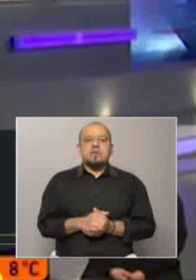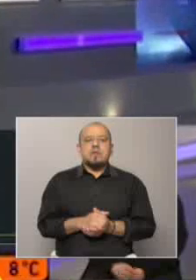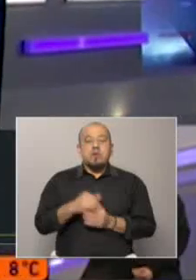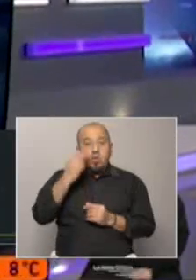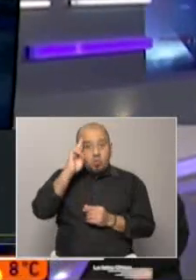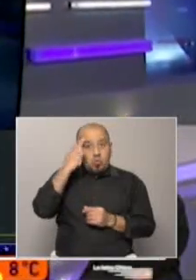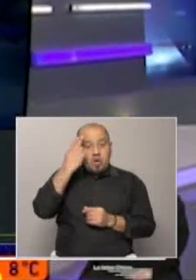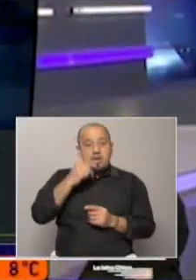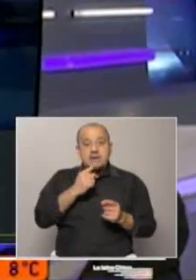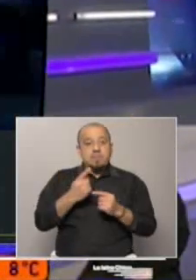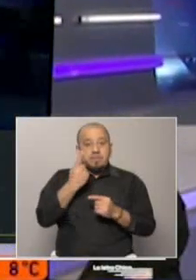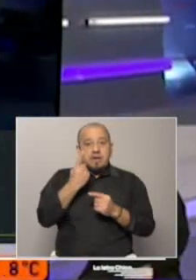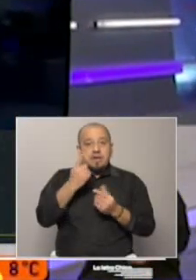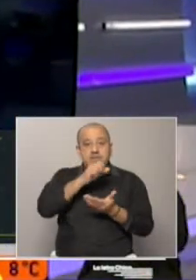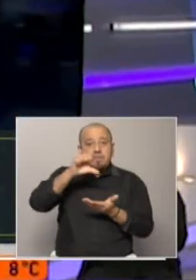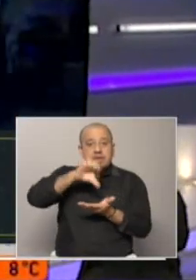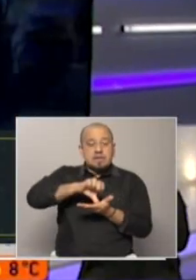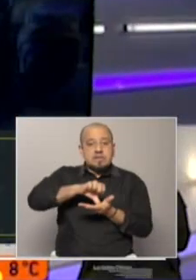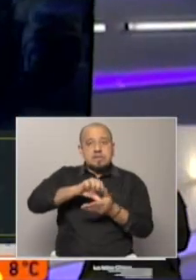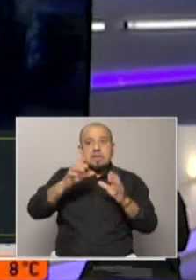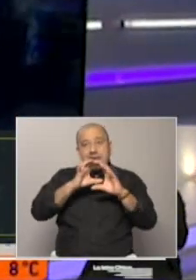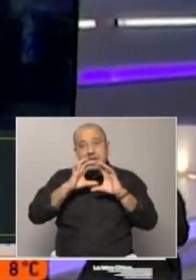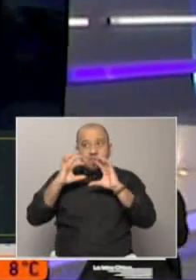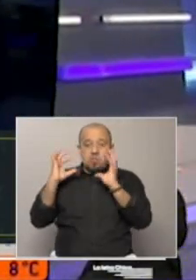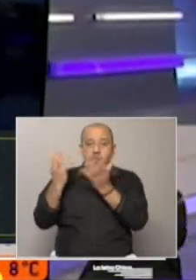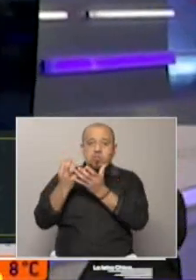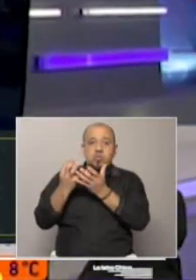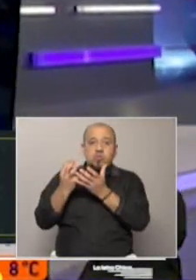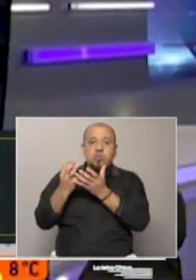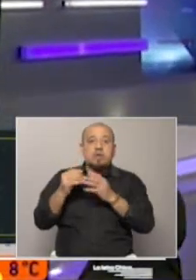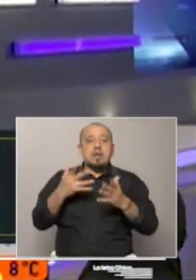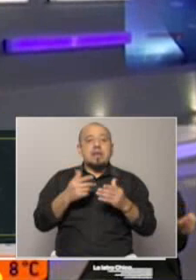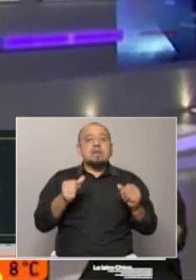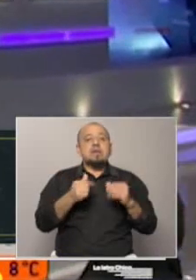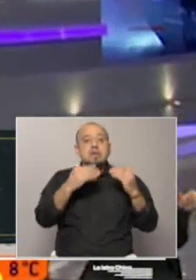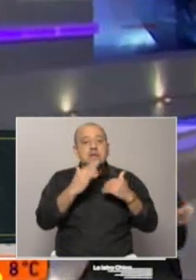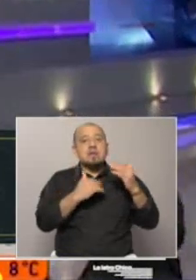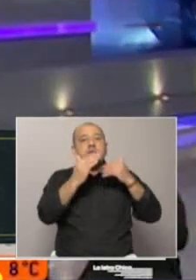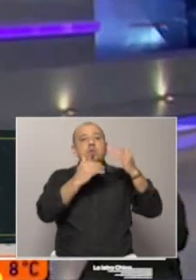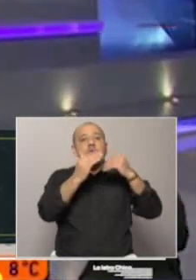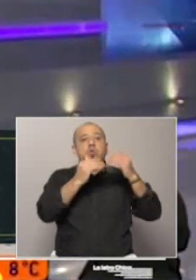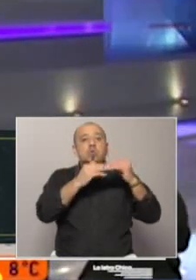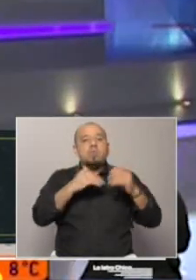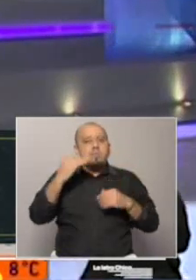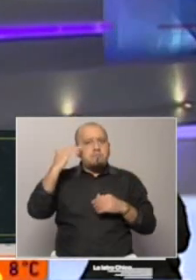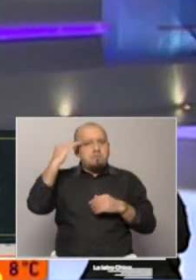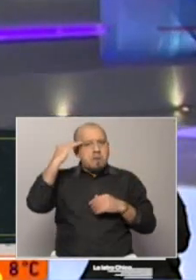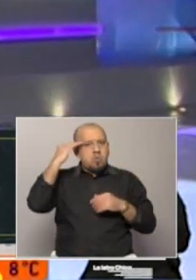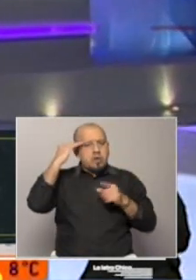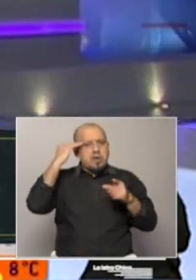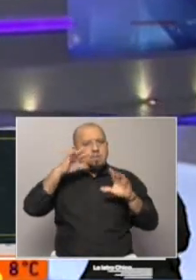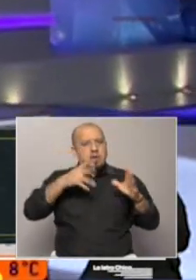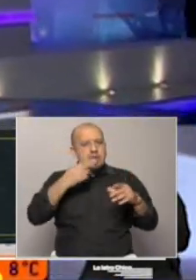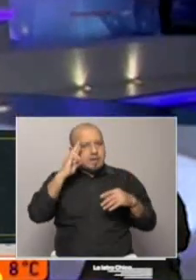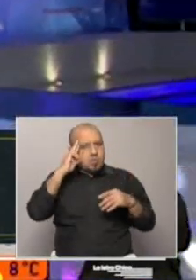Uruguay será el primer país en el mundo en construir un memorial en recuerdo